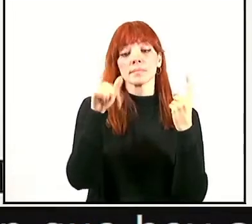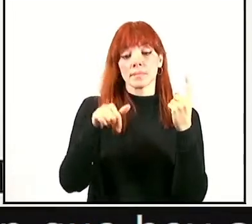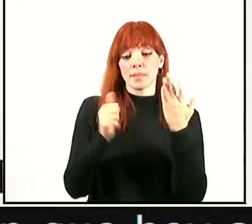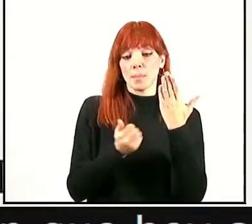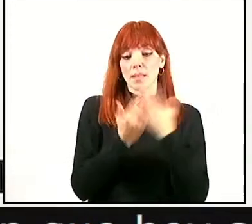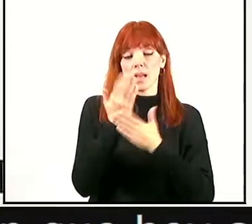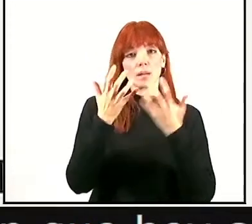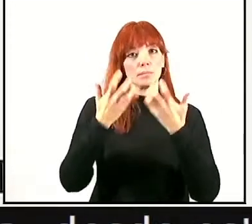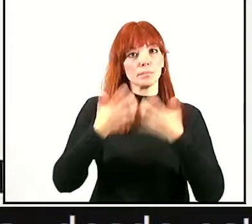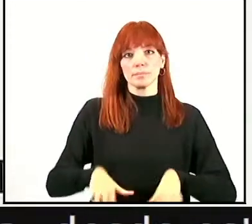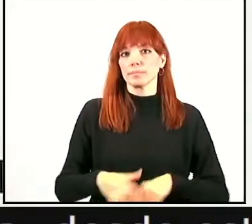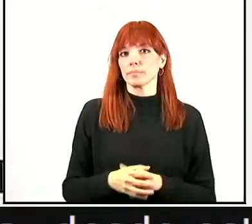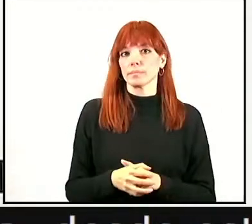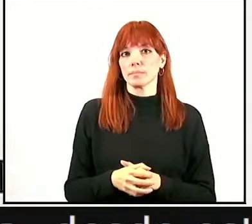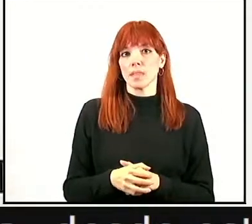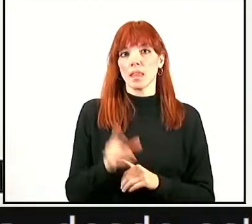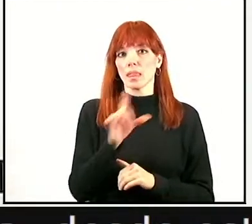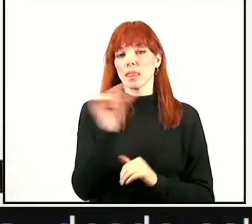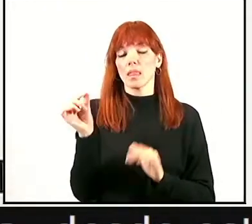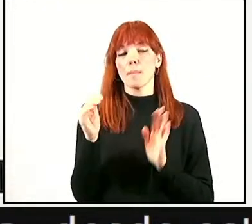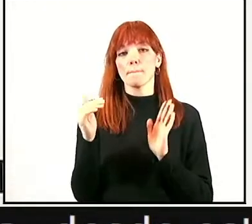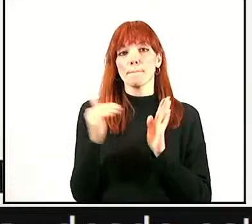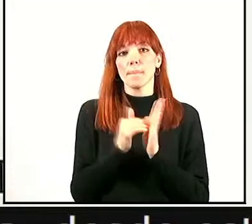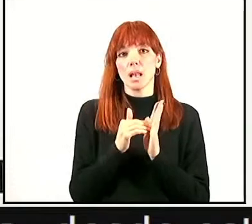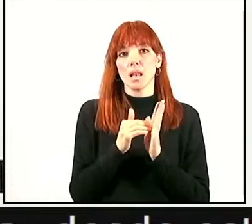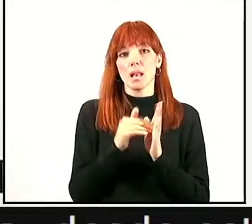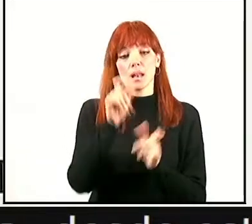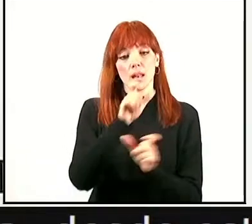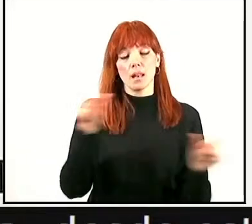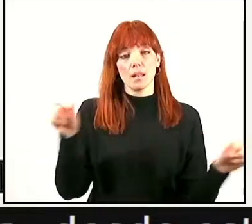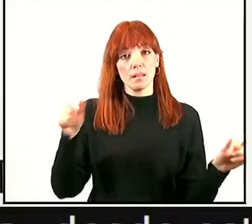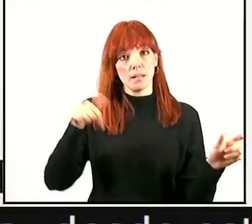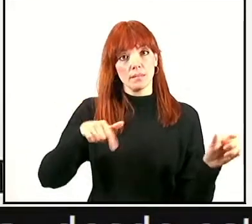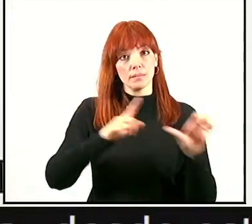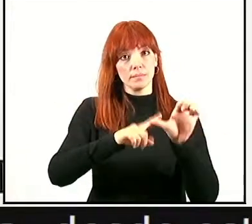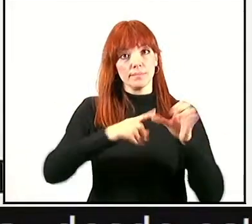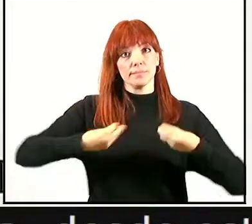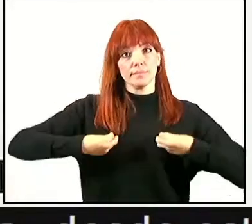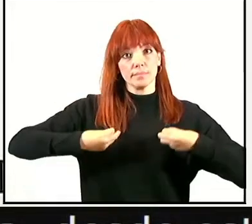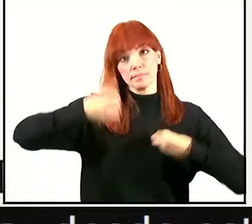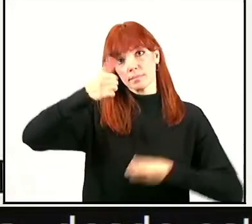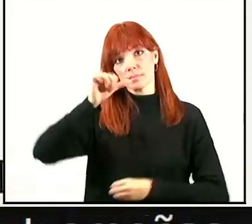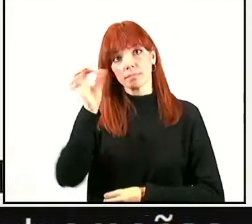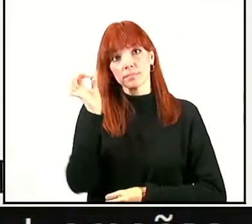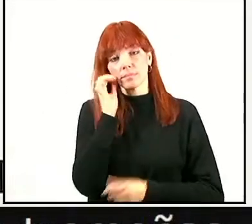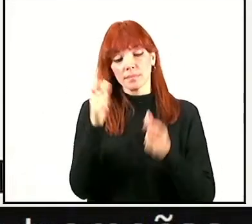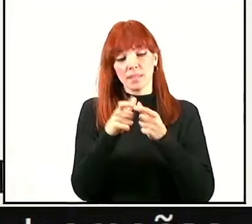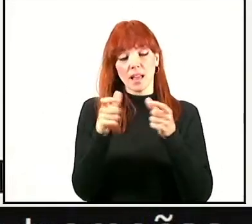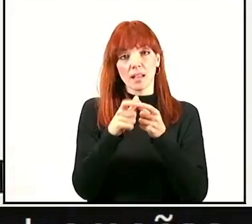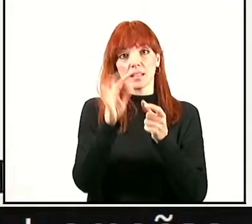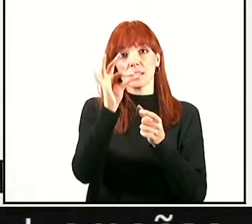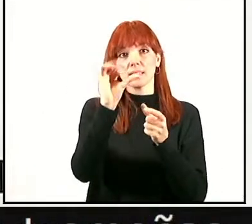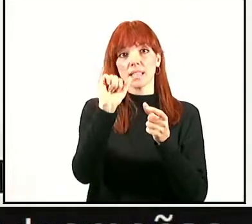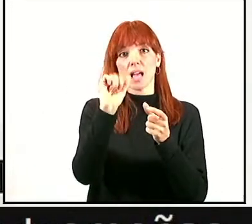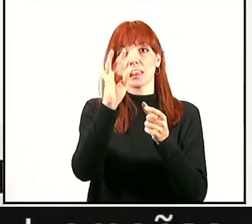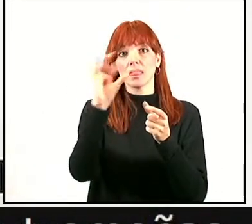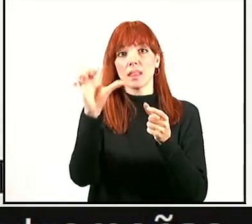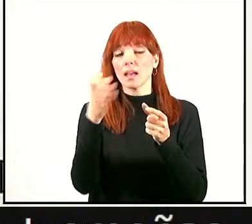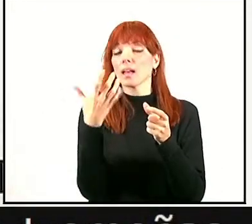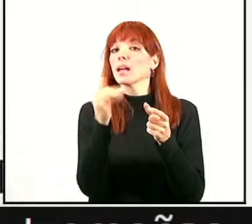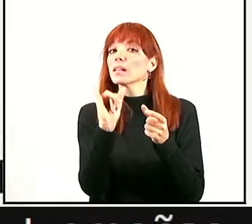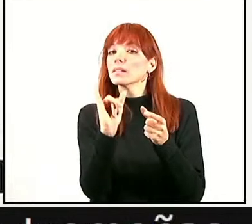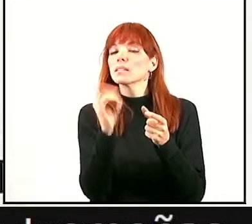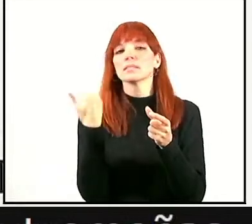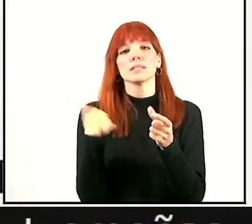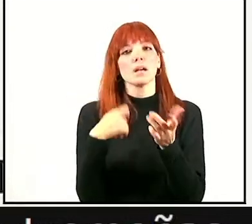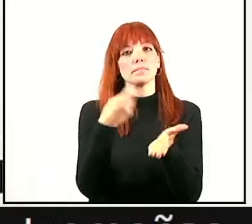mañana ya 100.000 extremeños y extremeñas que tienen la tarjeta SATE no han tenido